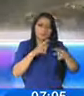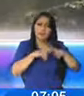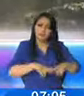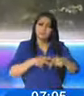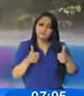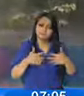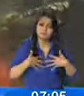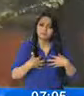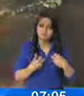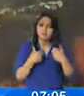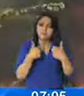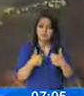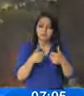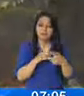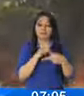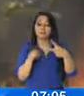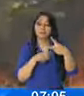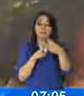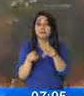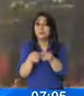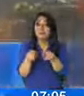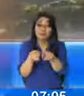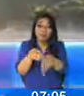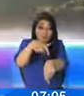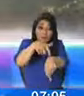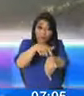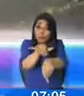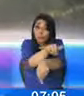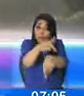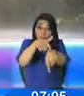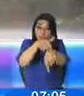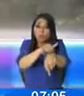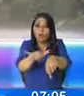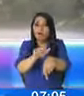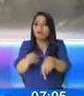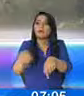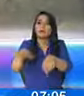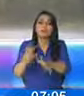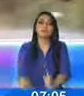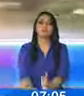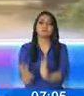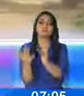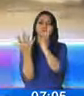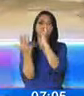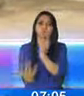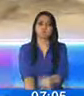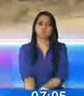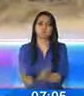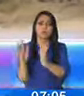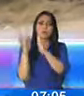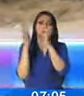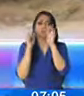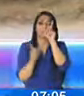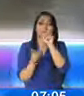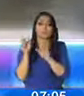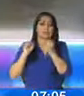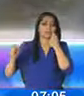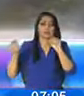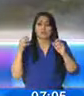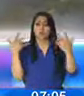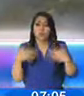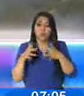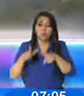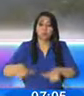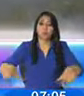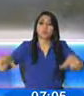estable casi a la misma hora un incendio forestal amenazaba con llegar a varias casas de Caña provocando el pánico a las familias que habitan en